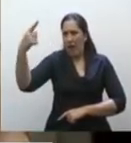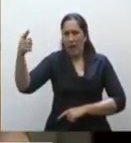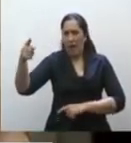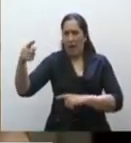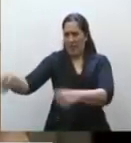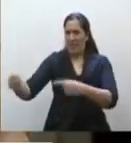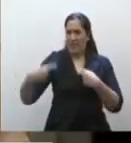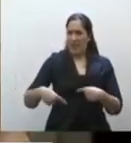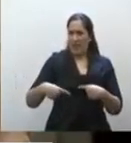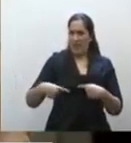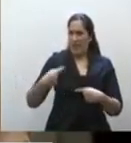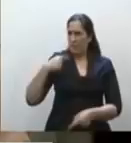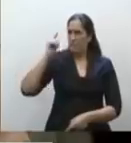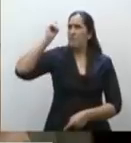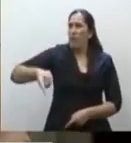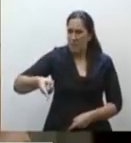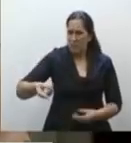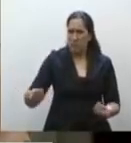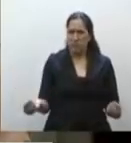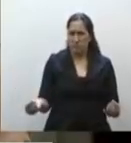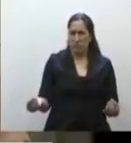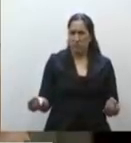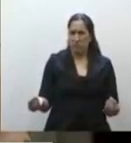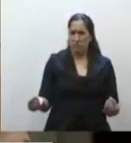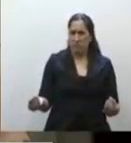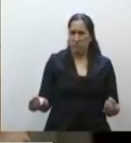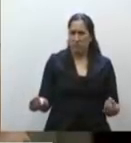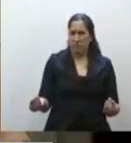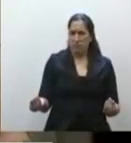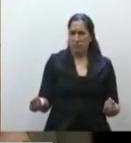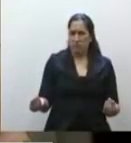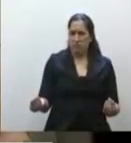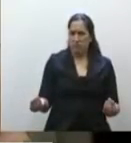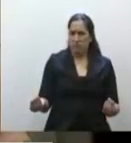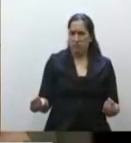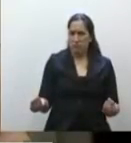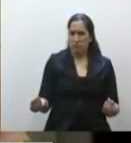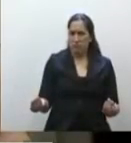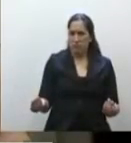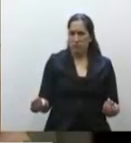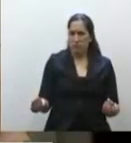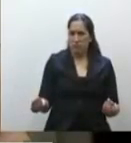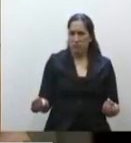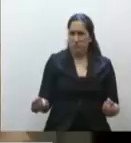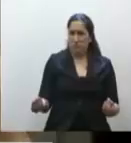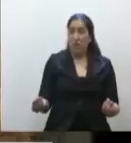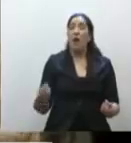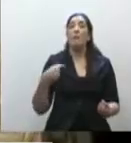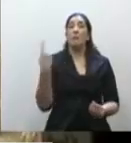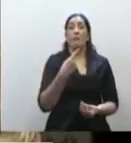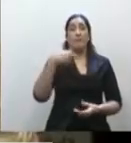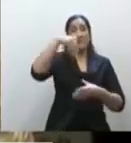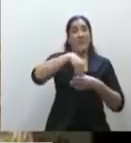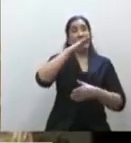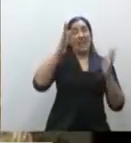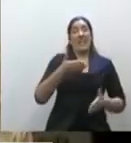Ahí estalla el conflicto. Porque en definitiva, nosotros como legisladores, nuestro rol es regular